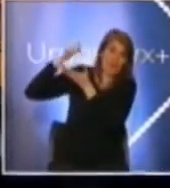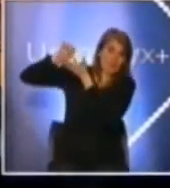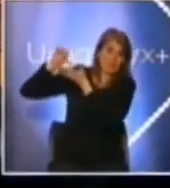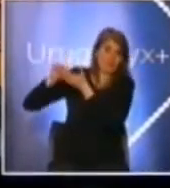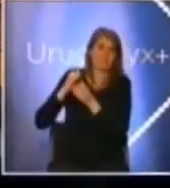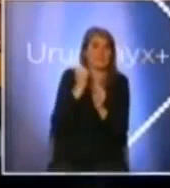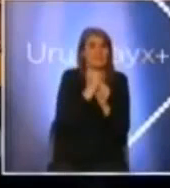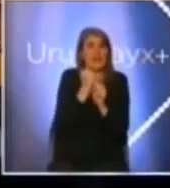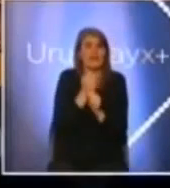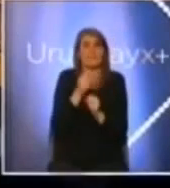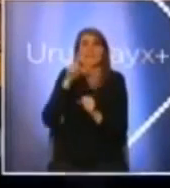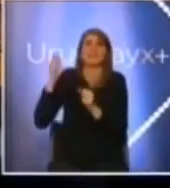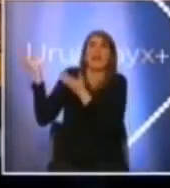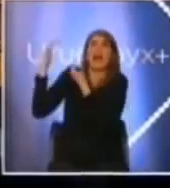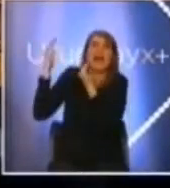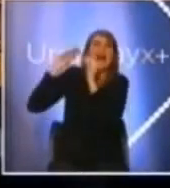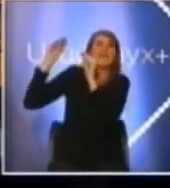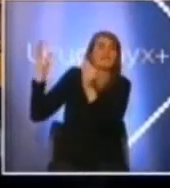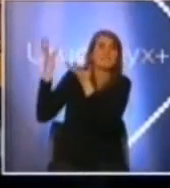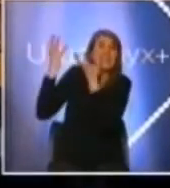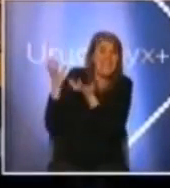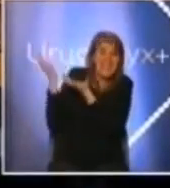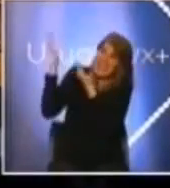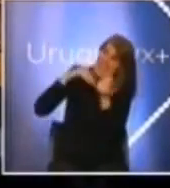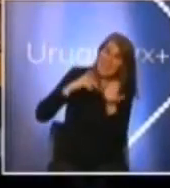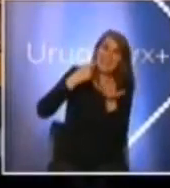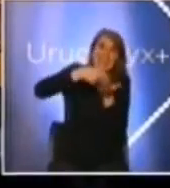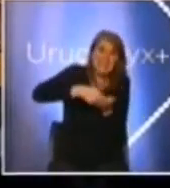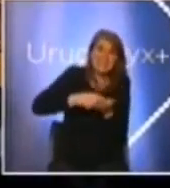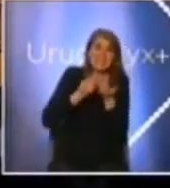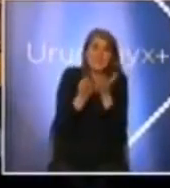a inversores, empresas y recursos humanos